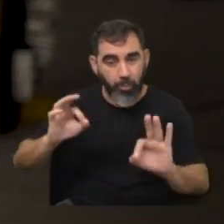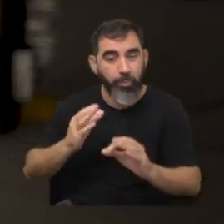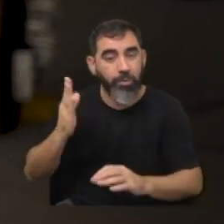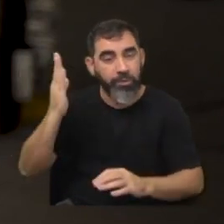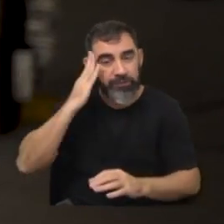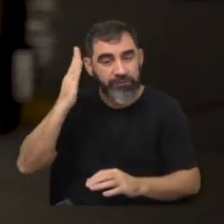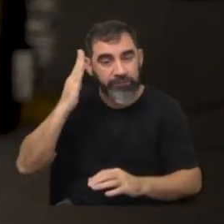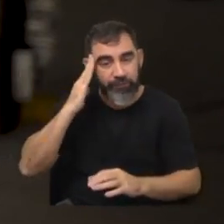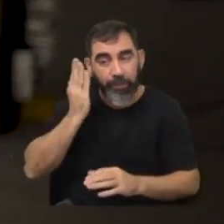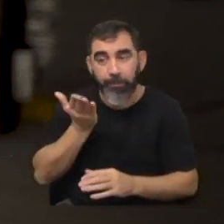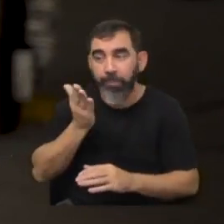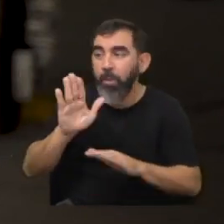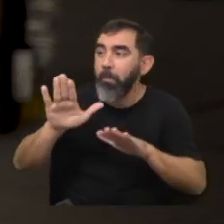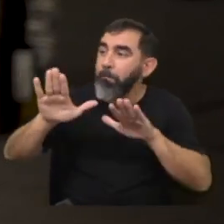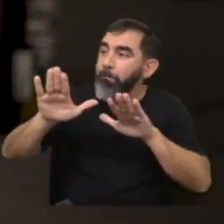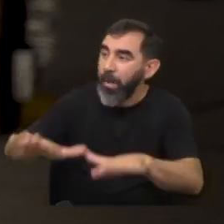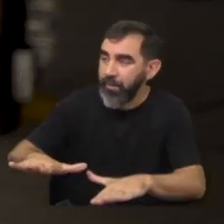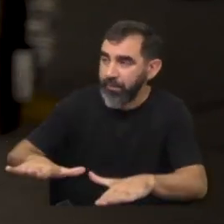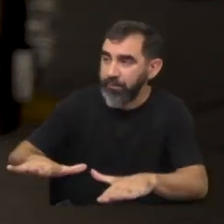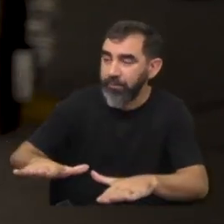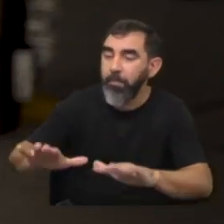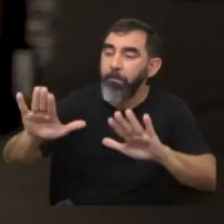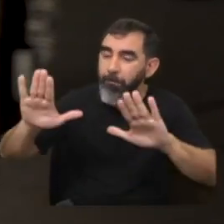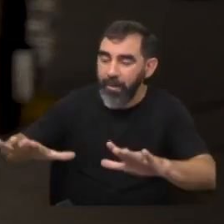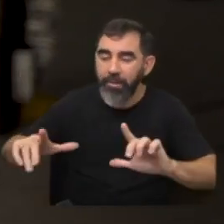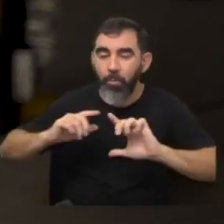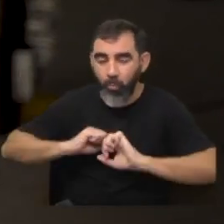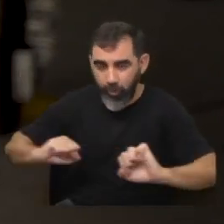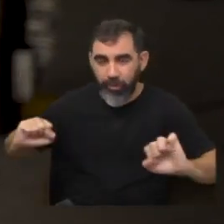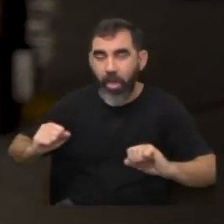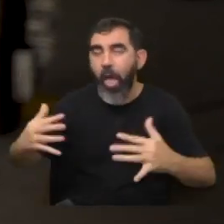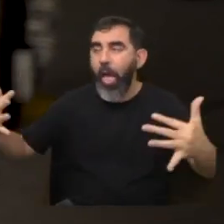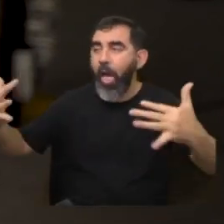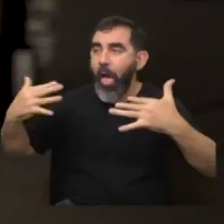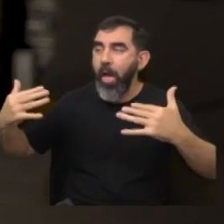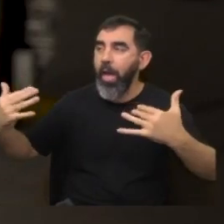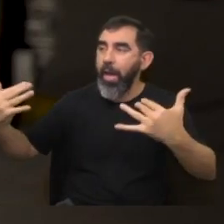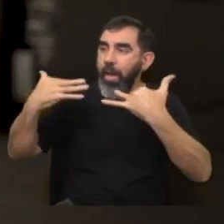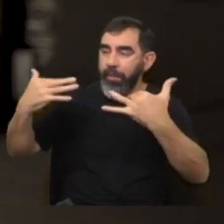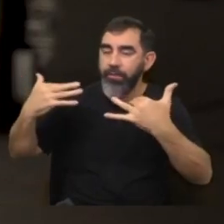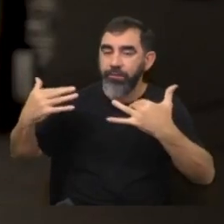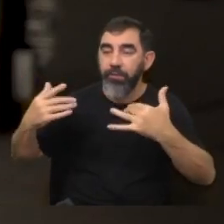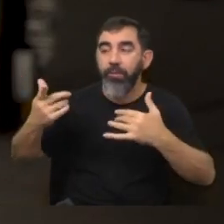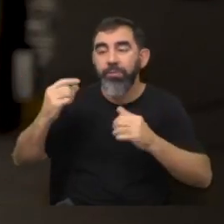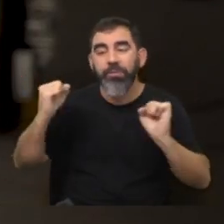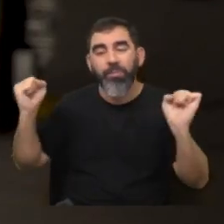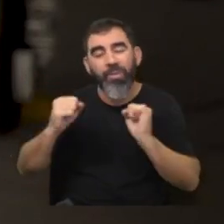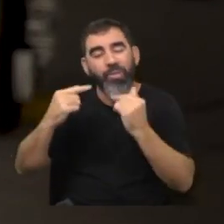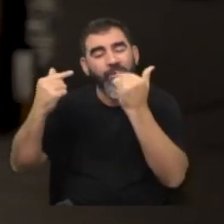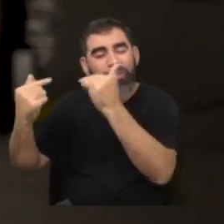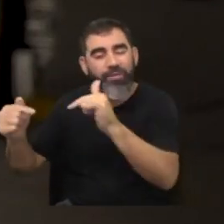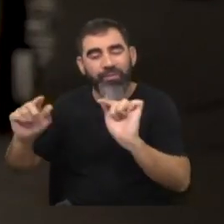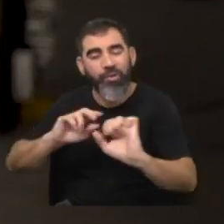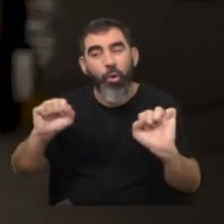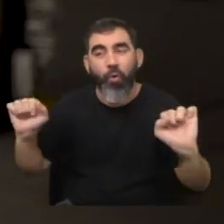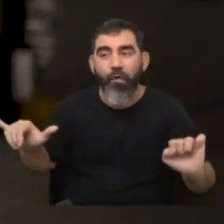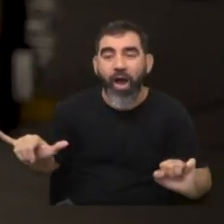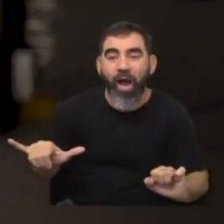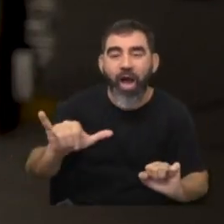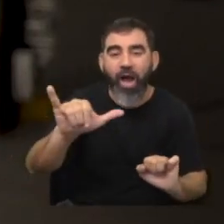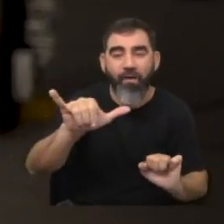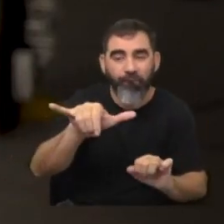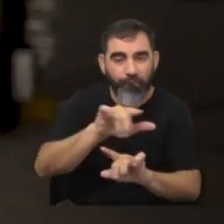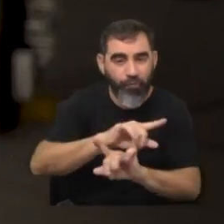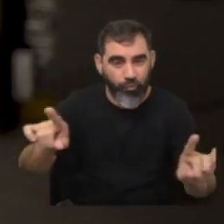si le pido al chofer que pare, en algún momento puede parar y puedo tomar aire. Entonces esto viene por otro lado, que no es en sí el avión en